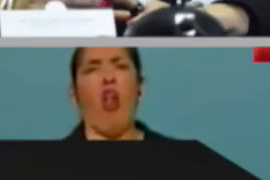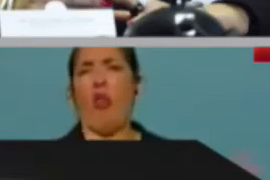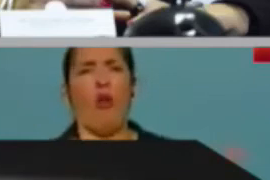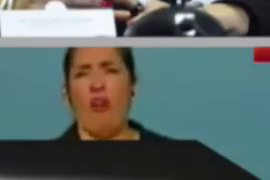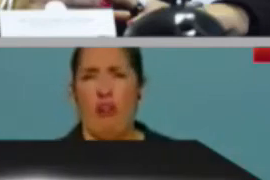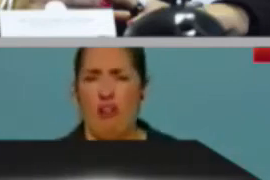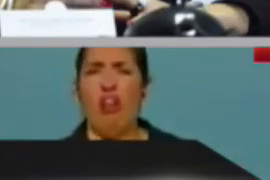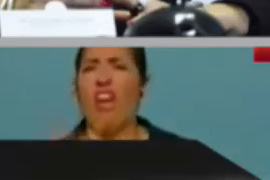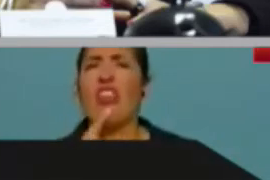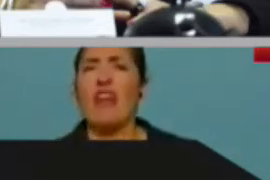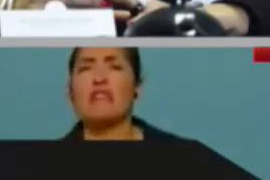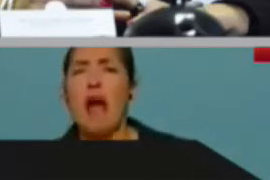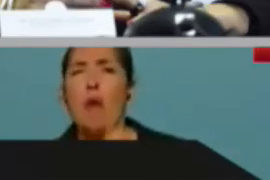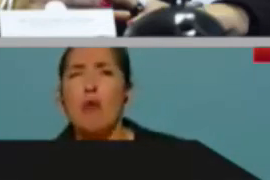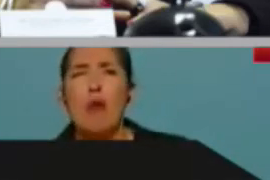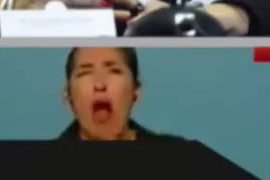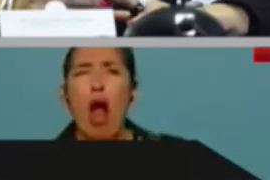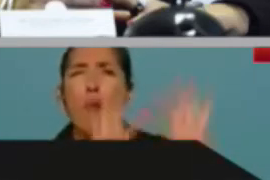que hay que llevar adelante